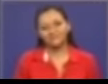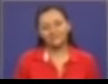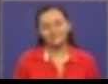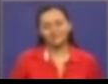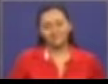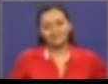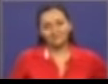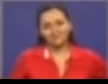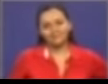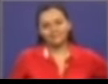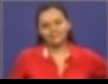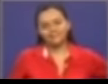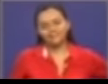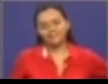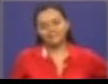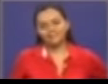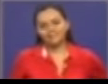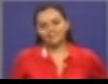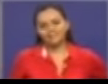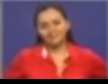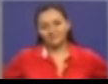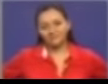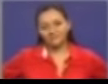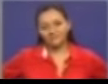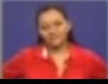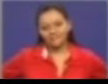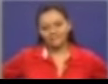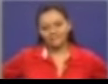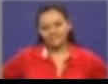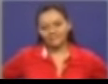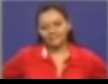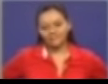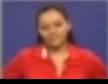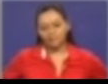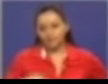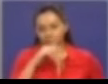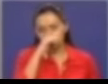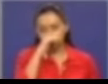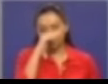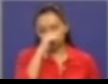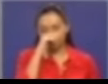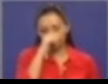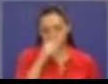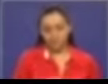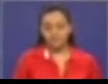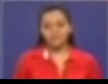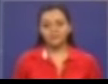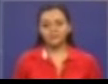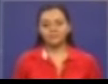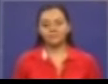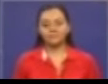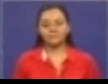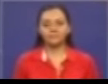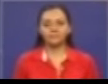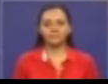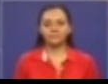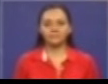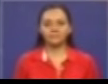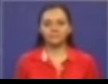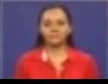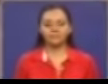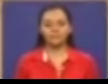pueda, quitarse los miedos, sacarlos afuera, pintarse la